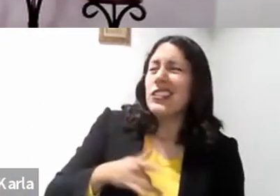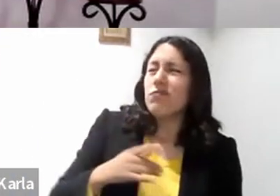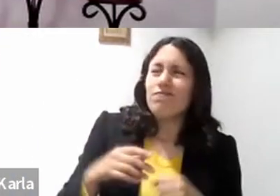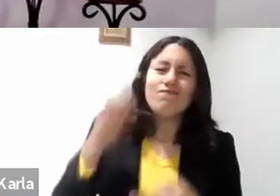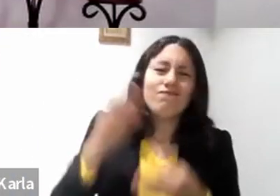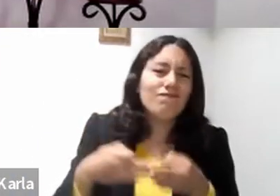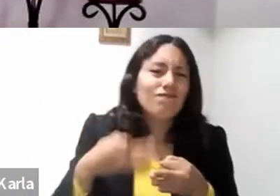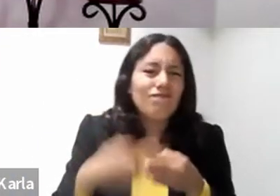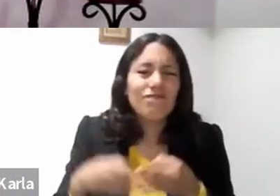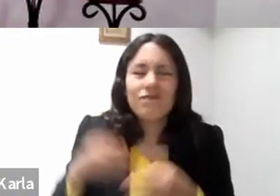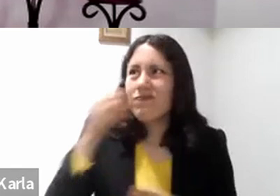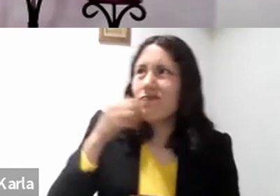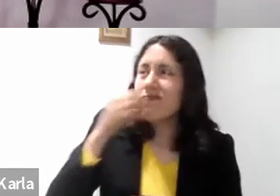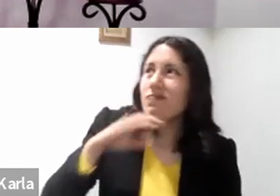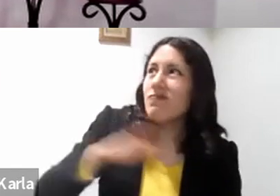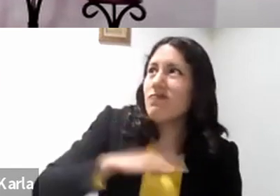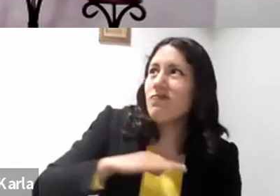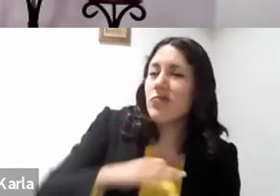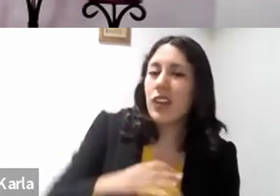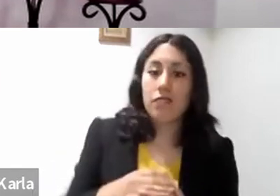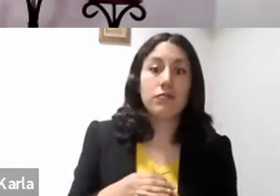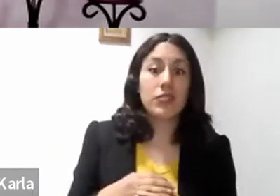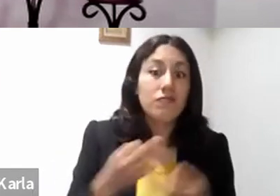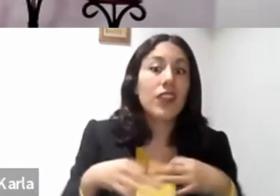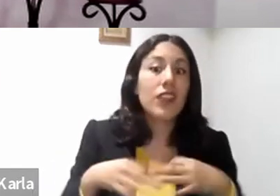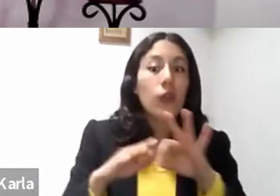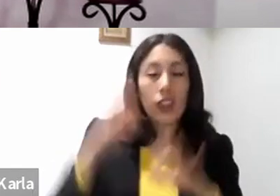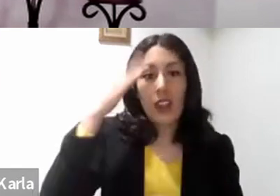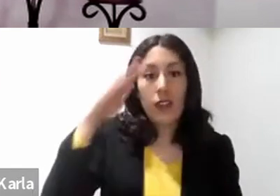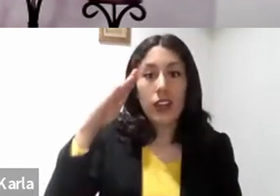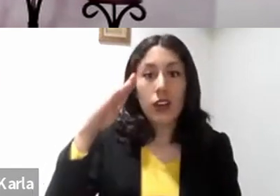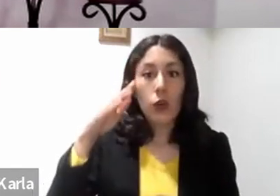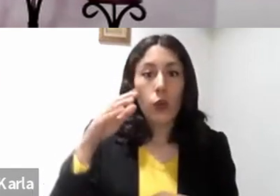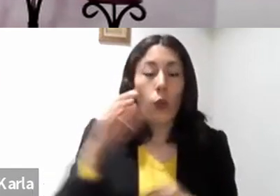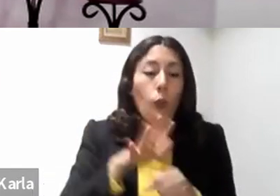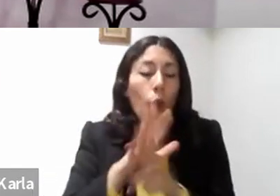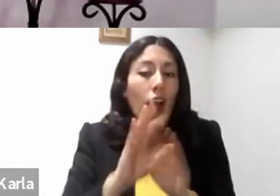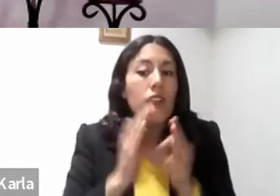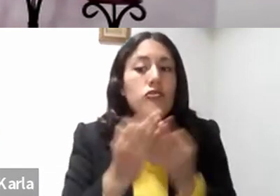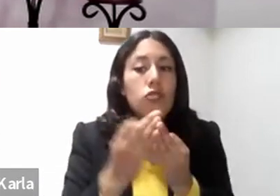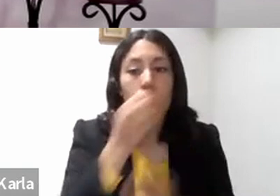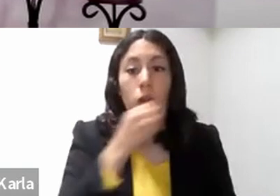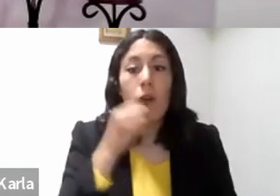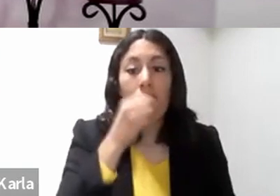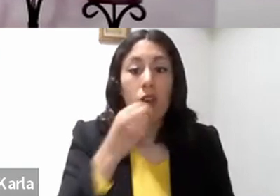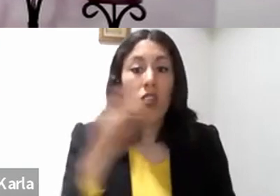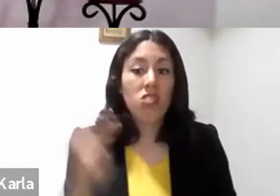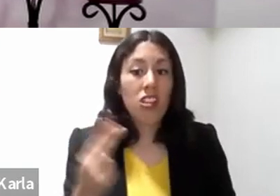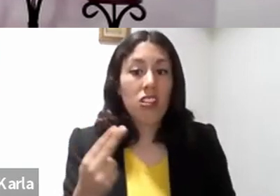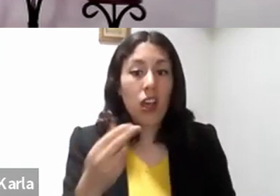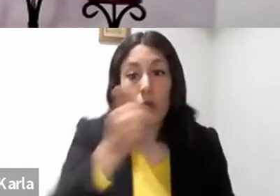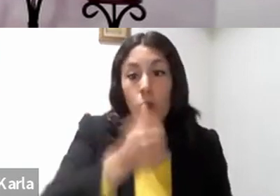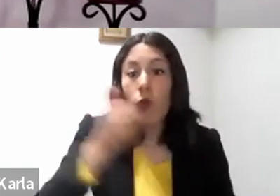qué tipo de oración necesitamos en qué momento no entonces a veces lo práctico es la oración